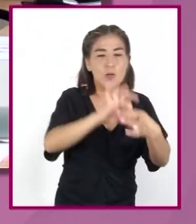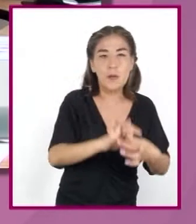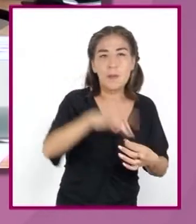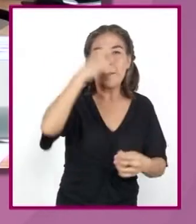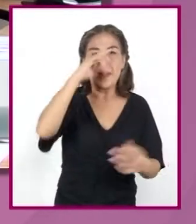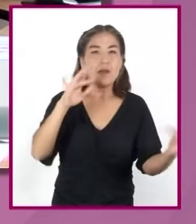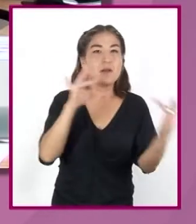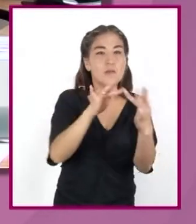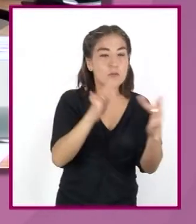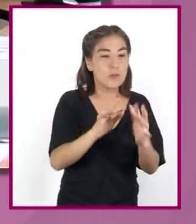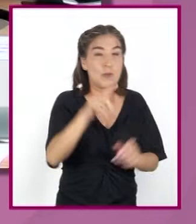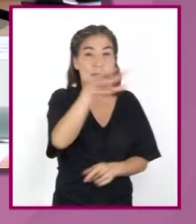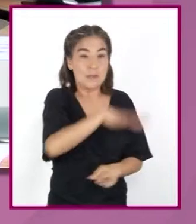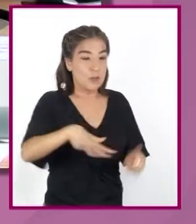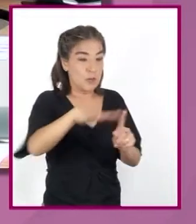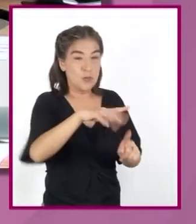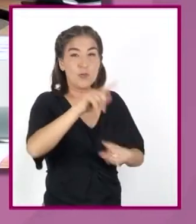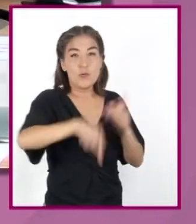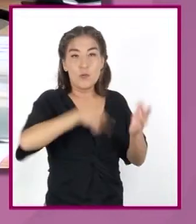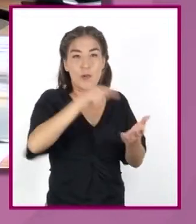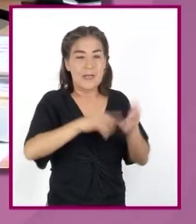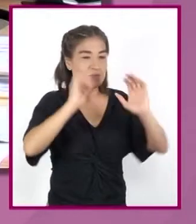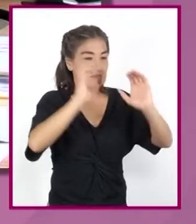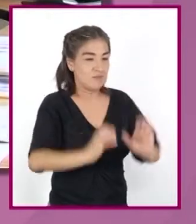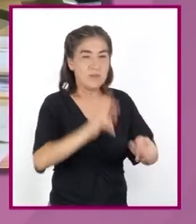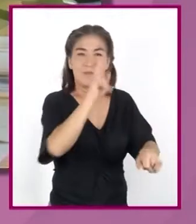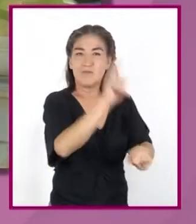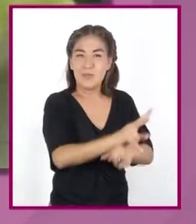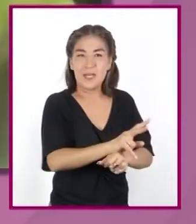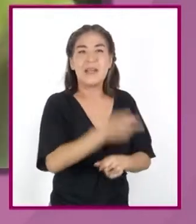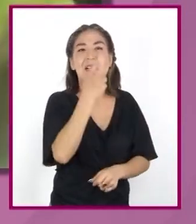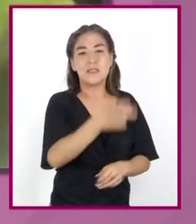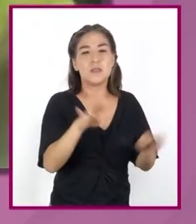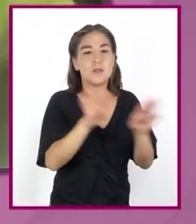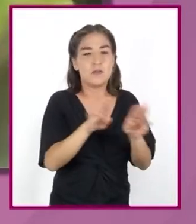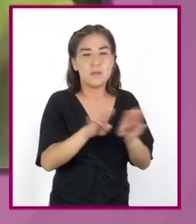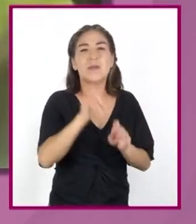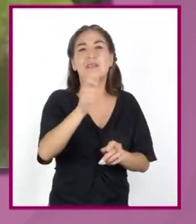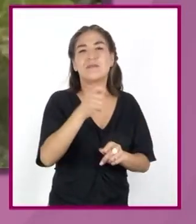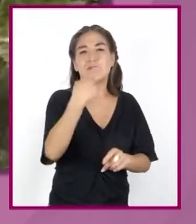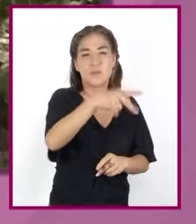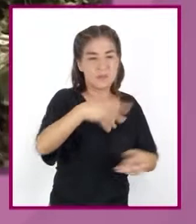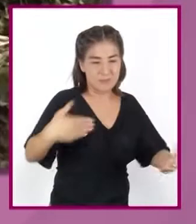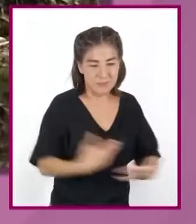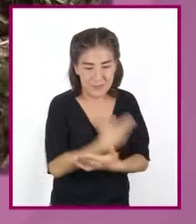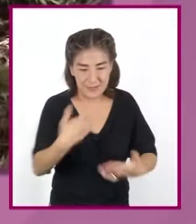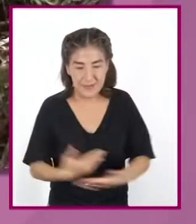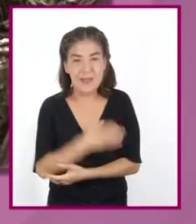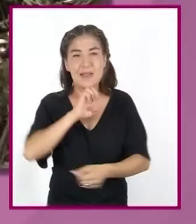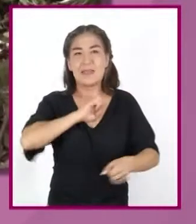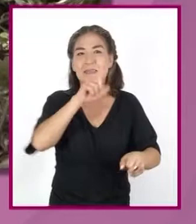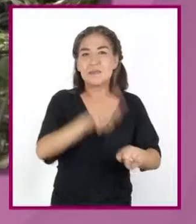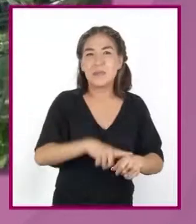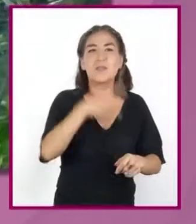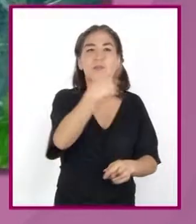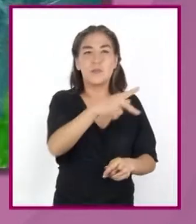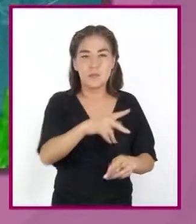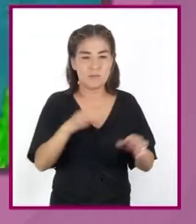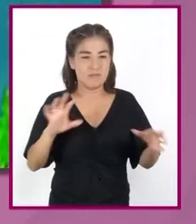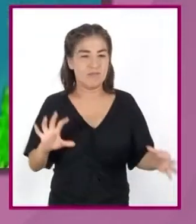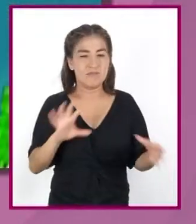áreas protegidas para garantizar el flujo de genes, de especies y de conexión de